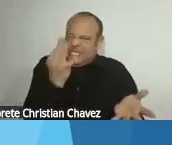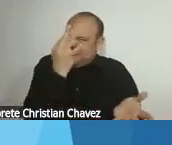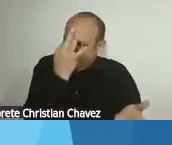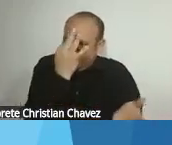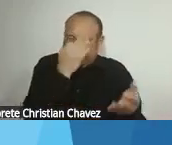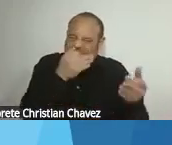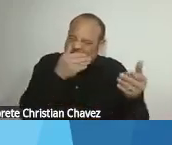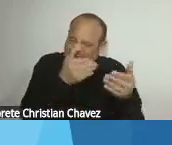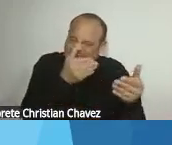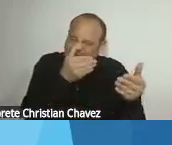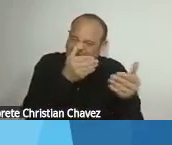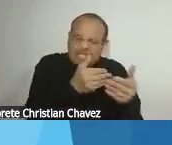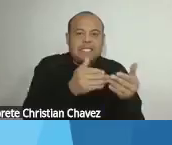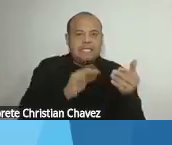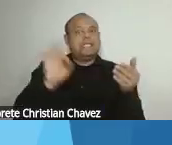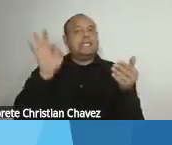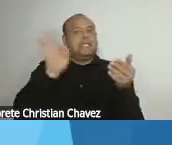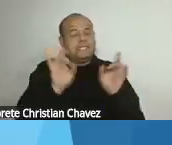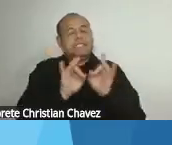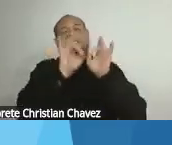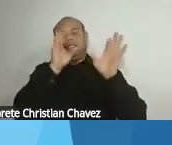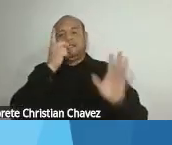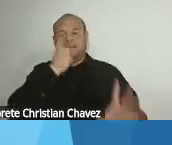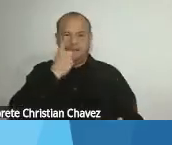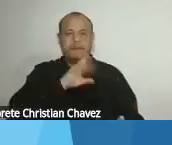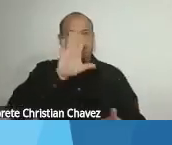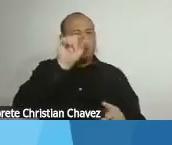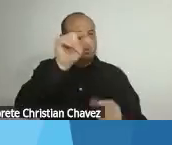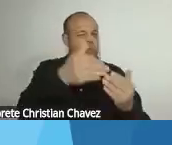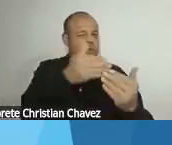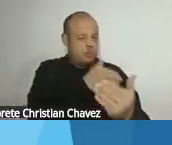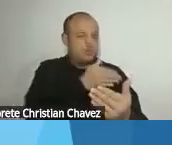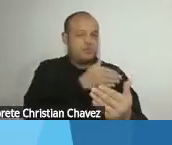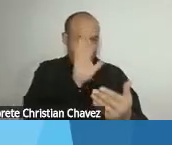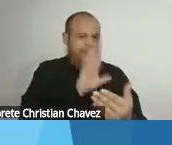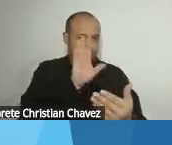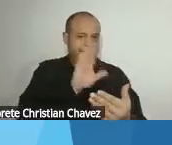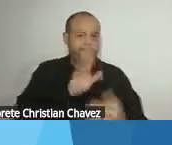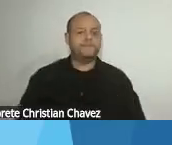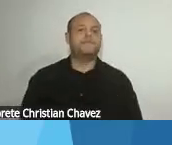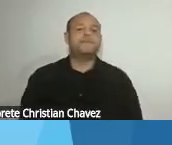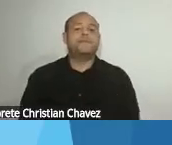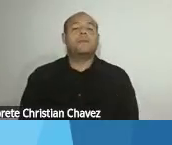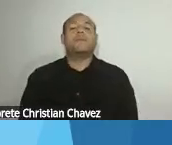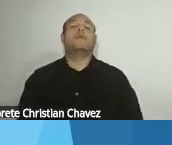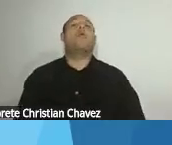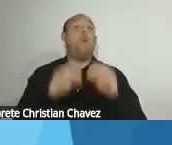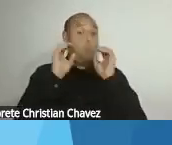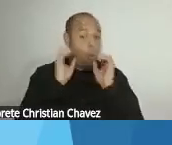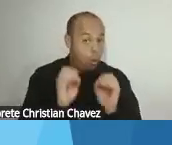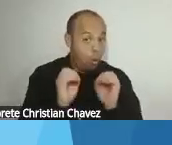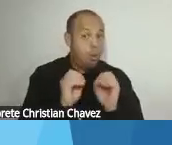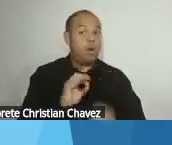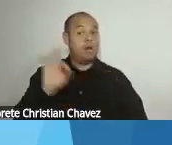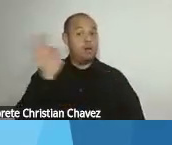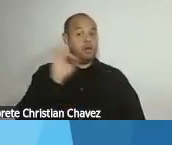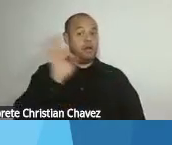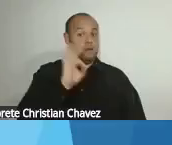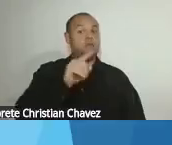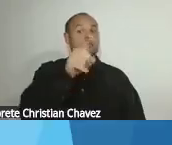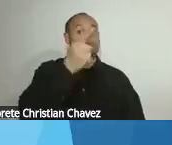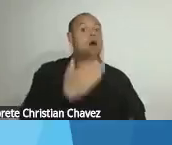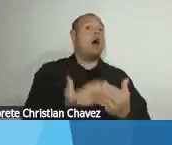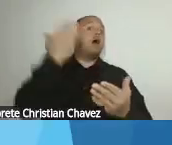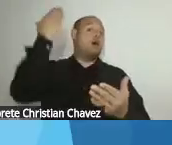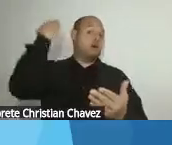es un paso atrás antes de padecer diabetes. También el haber padecido diabetes gestacional te predispone un poco